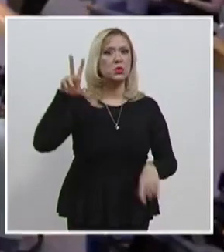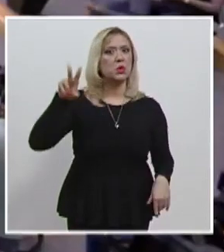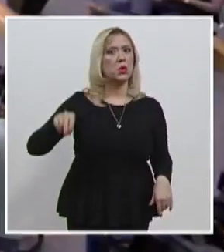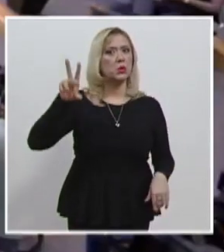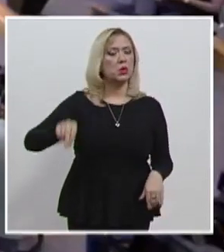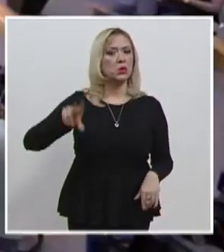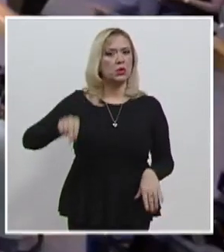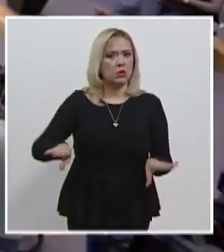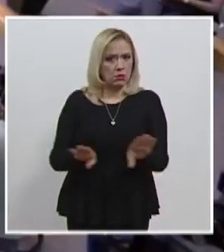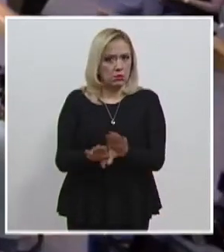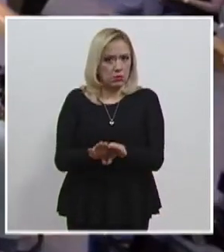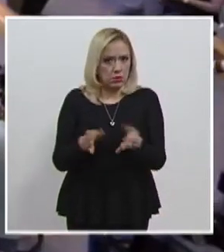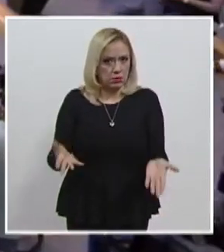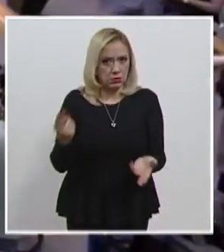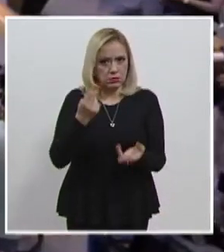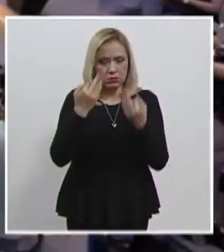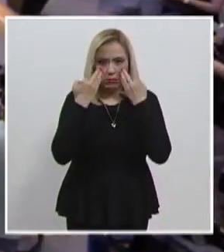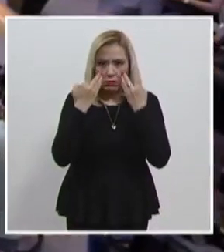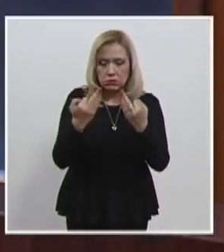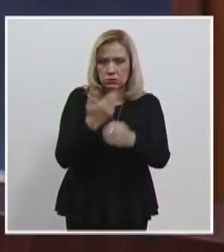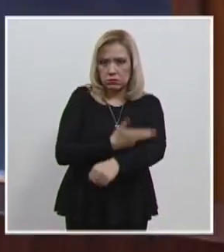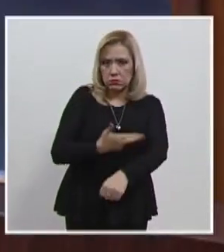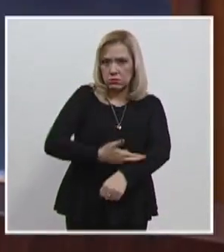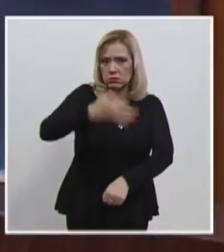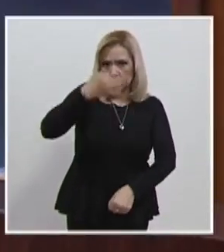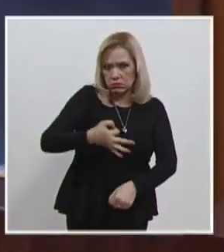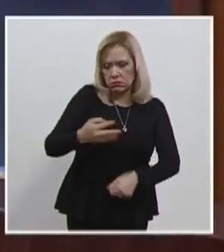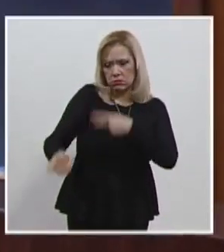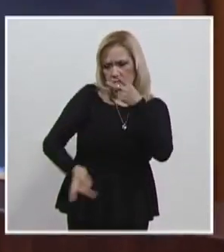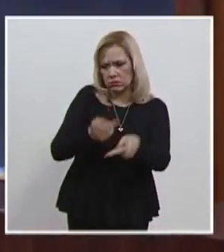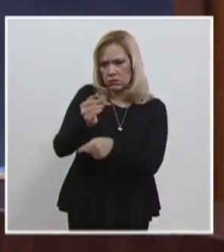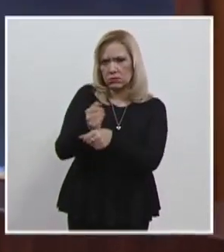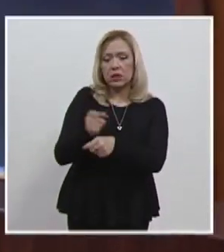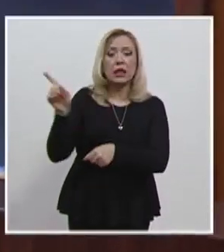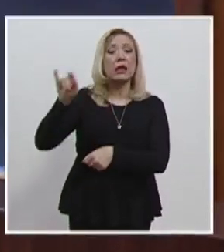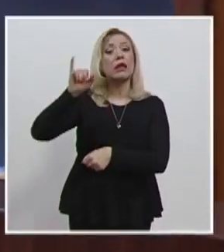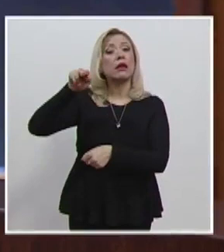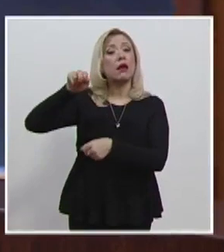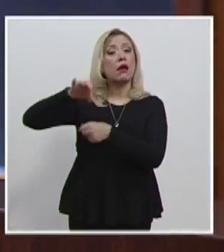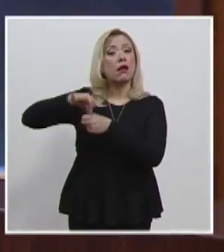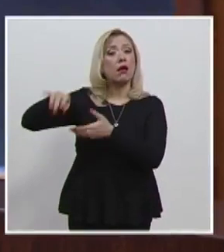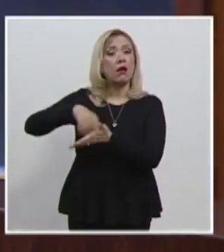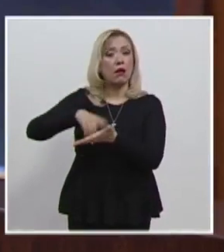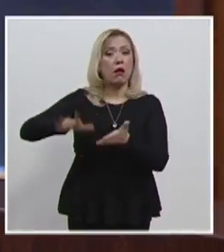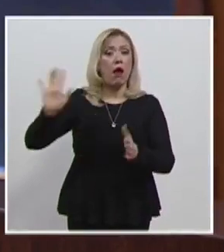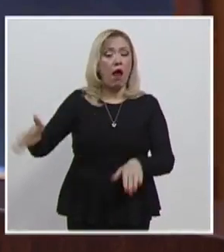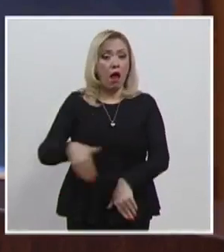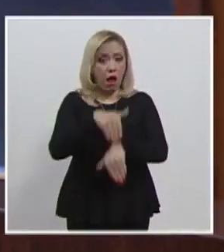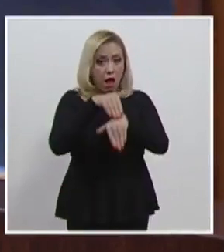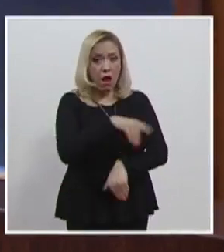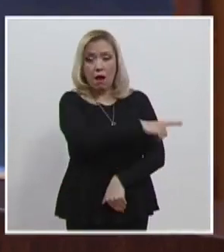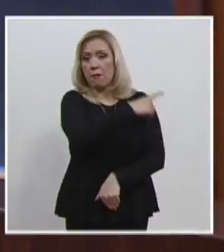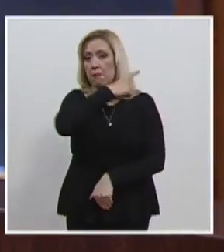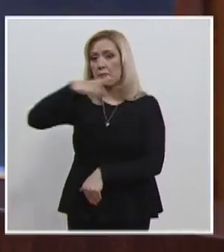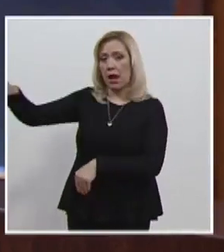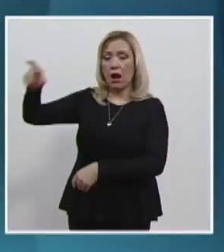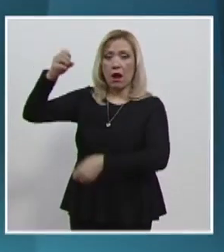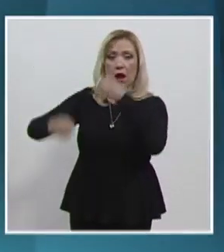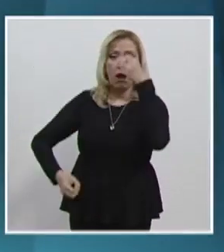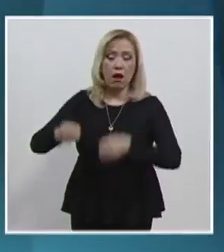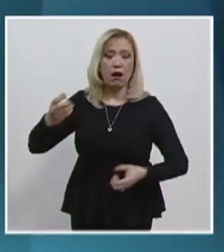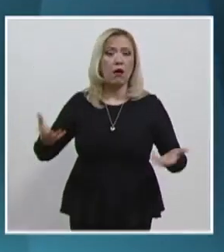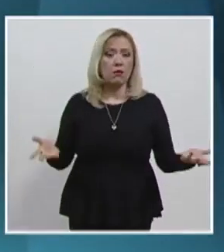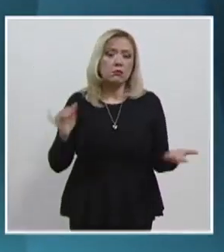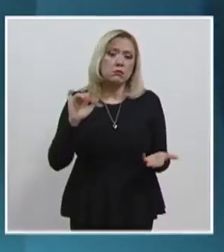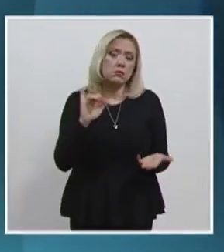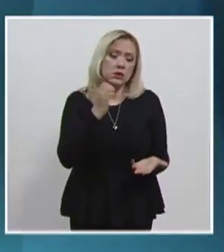justicia y al debido proceso ya que el INE cumplió con lo ordenado por la sala superior debido a que limitó la causal de